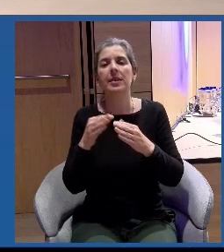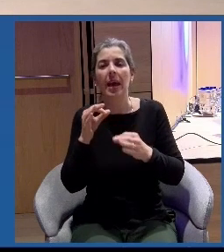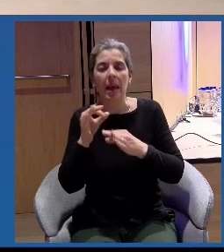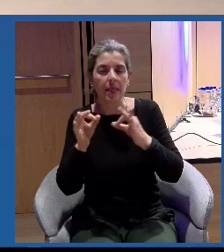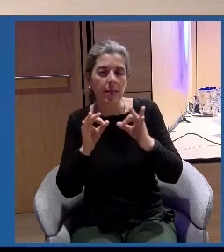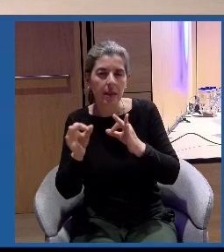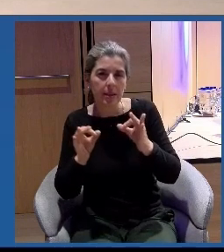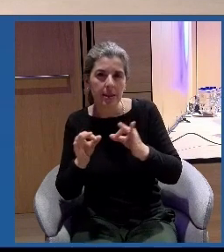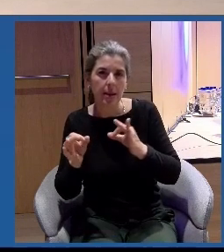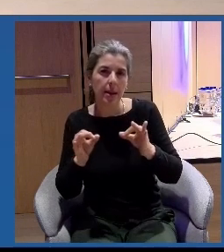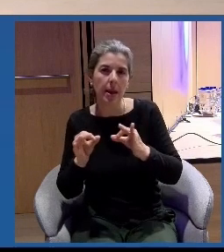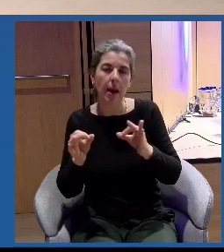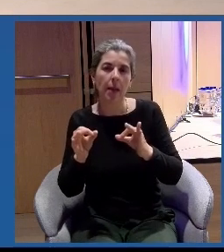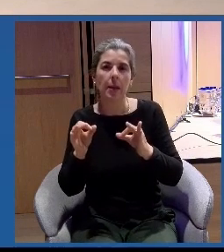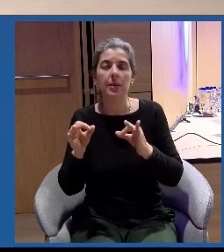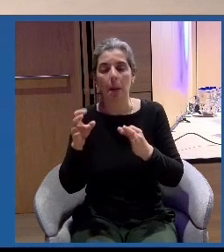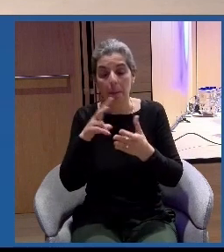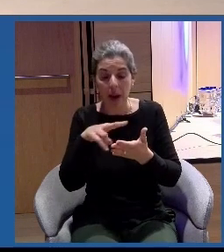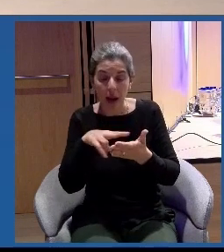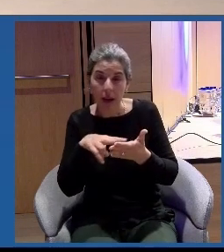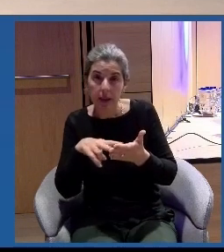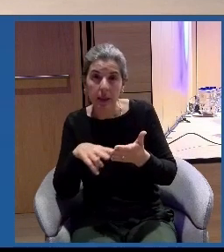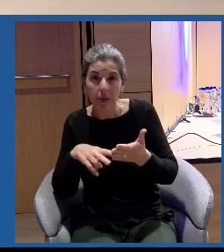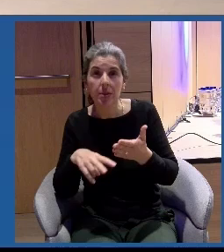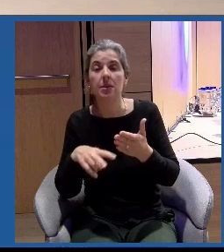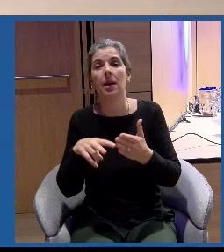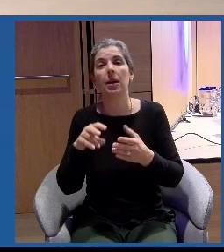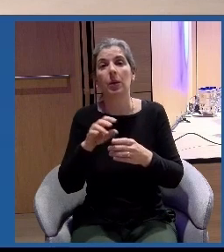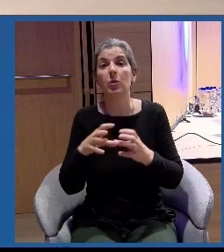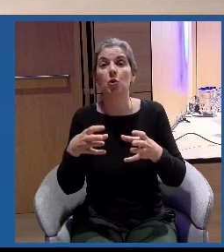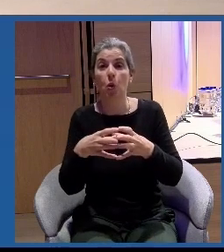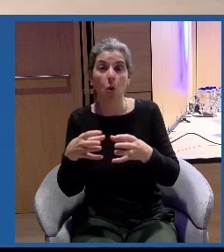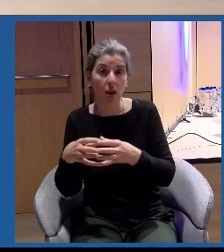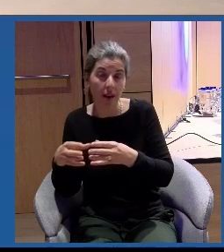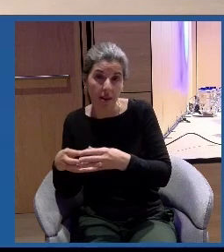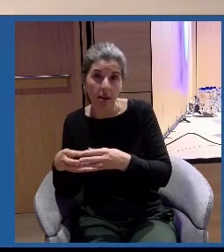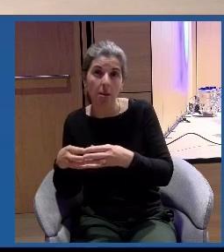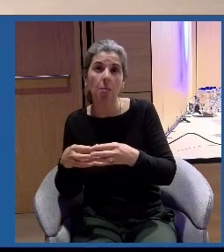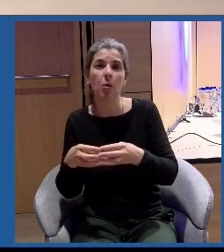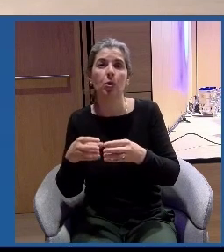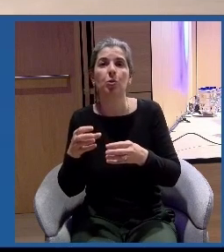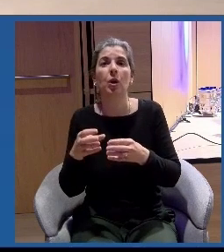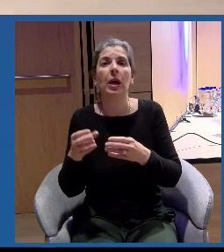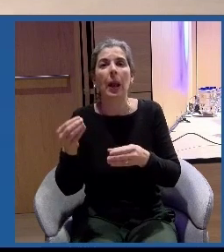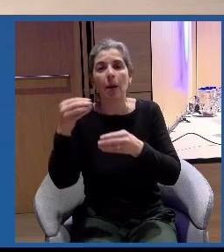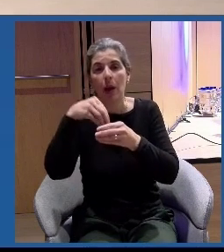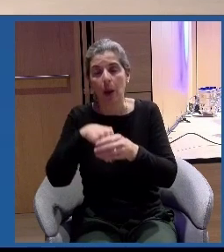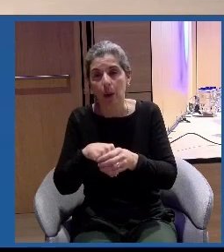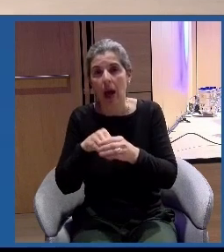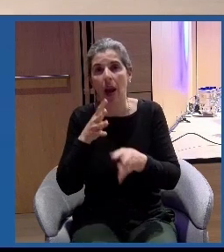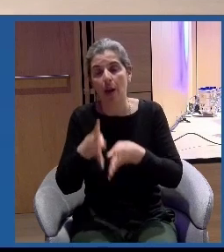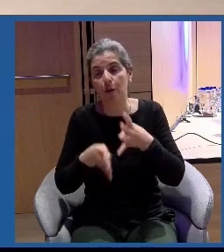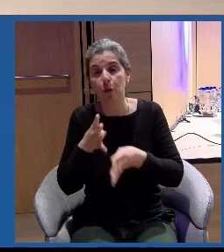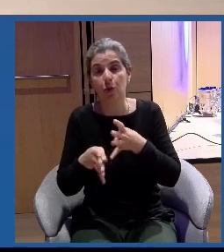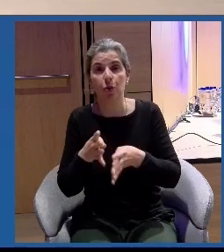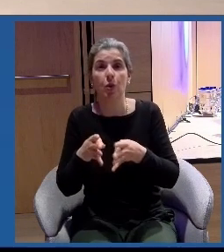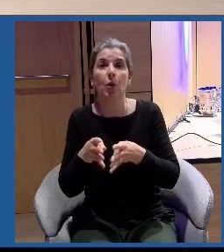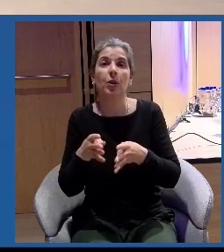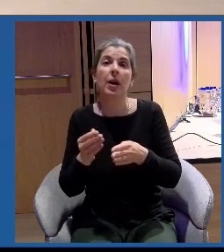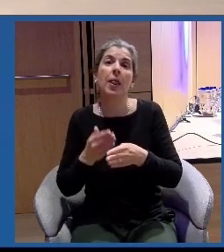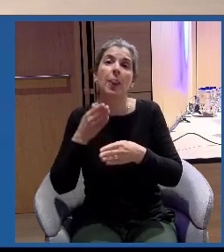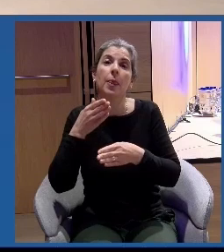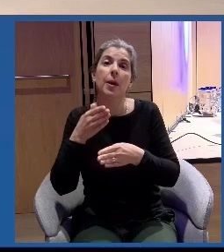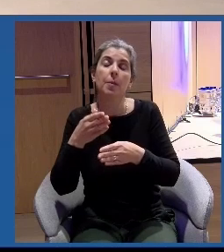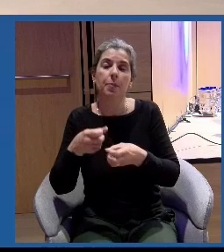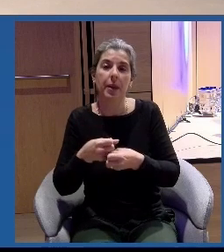normativa que indica que los organismos tienen que publicar información en datos abiertos. 2 preguntas específicamente, sobre todo la segunda, en cuanto